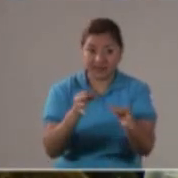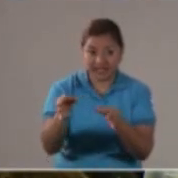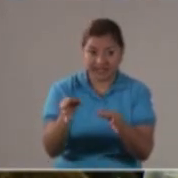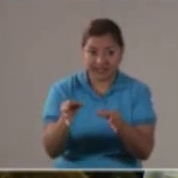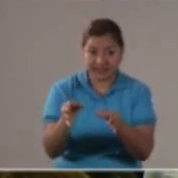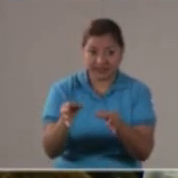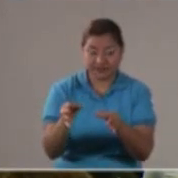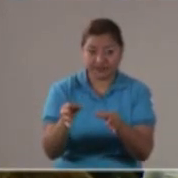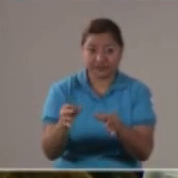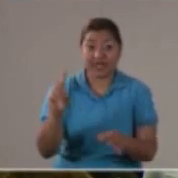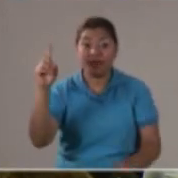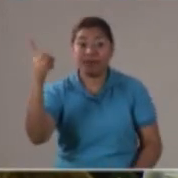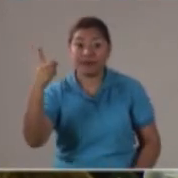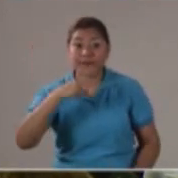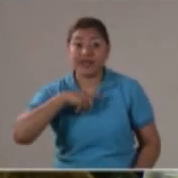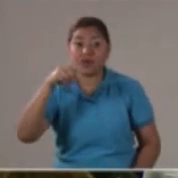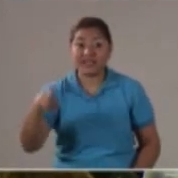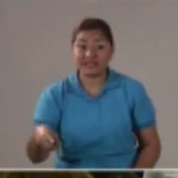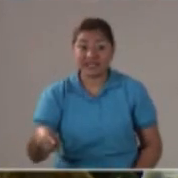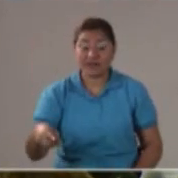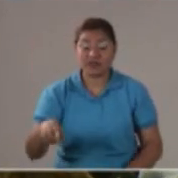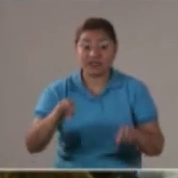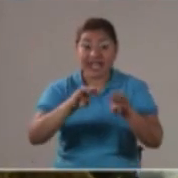Estamos ante la mesa del Señor hoy.